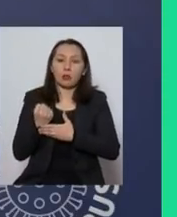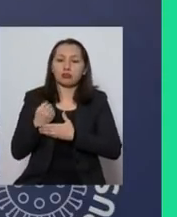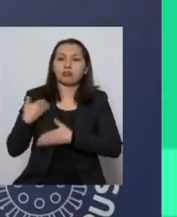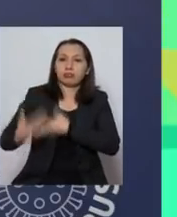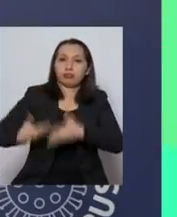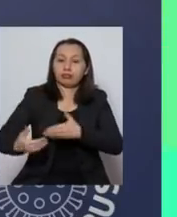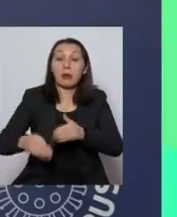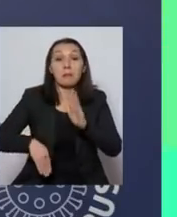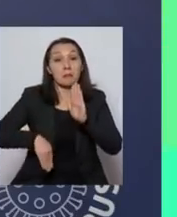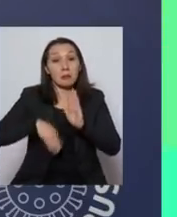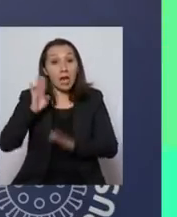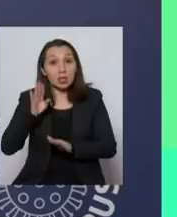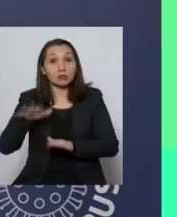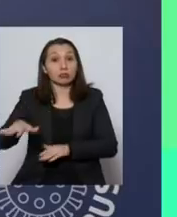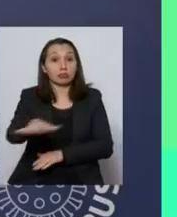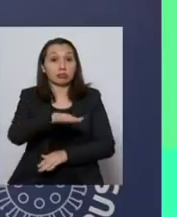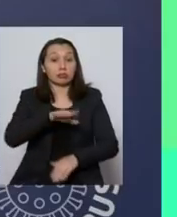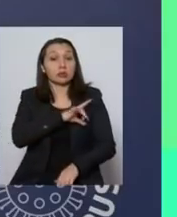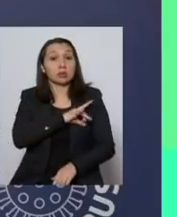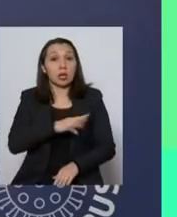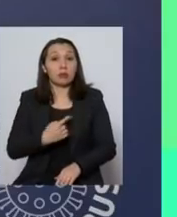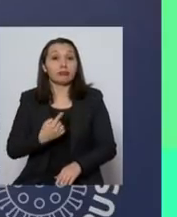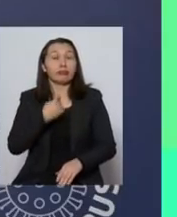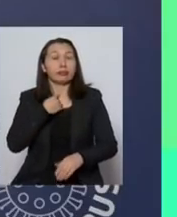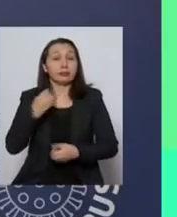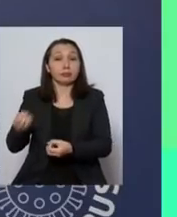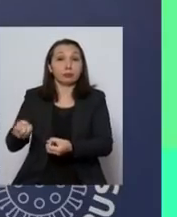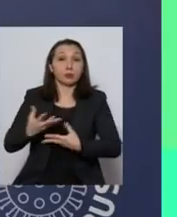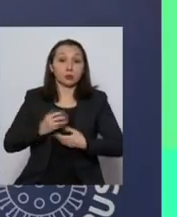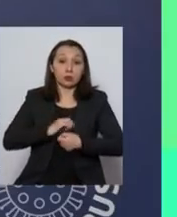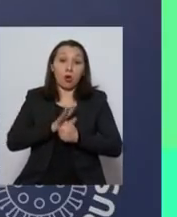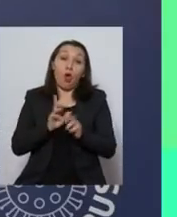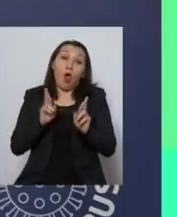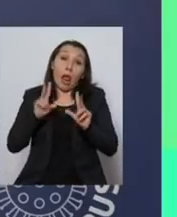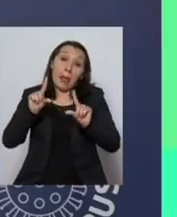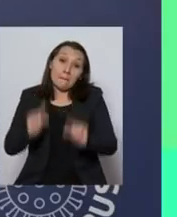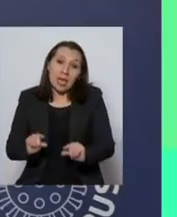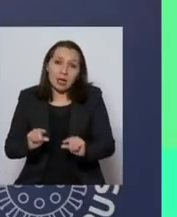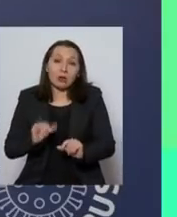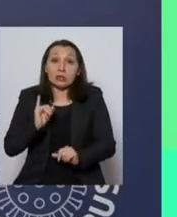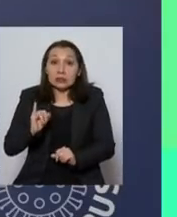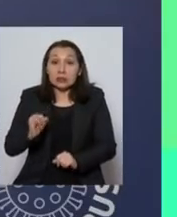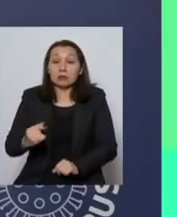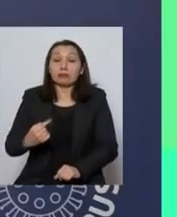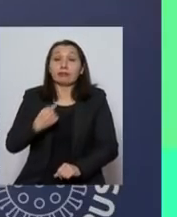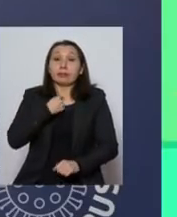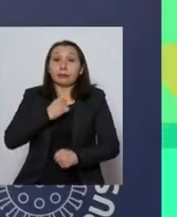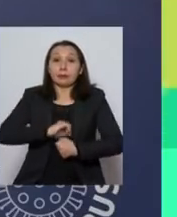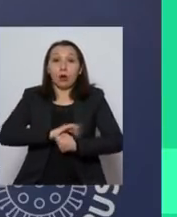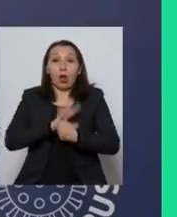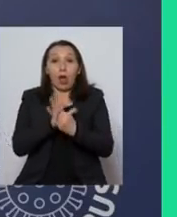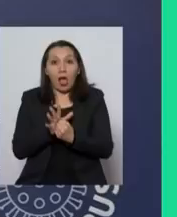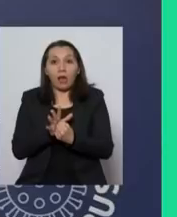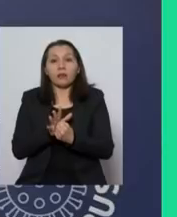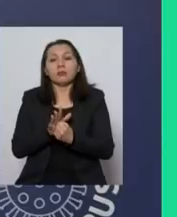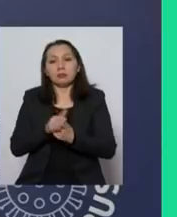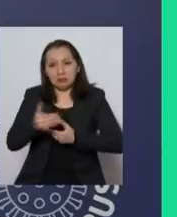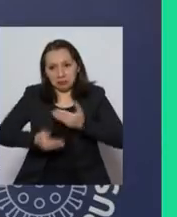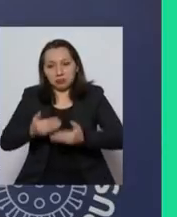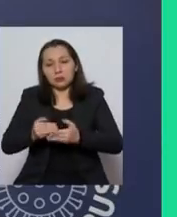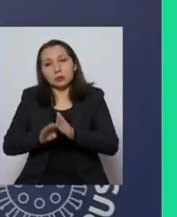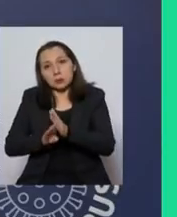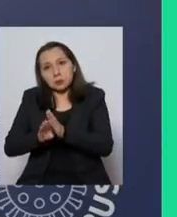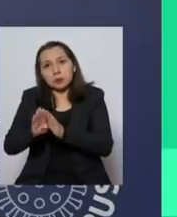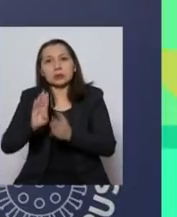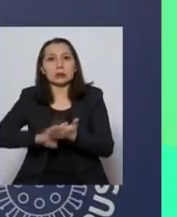que la inmensa mayoría de los chilenos que se infectan, ojalá tuviéramos menos, pero que se infectan por coronavirus, salgan adelante,